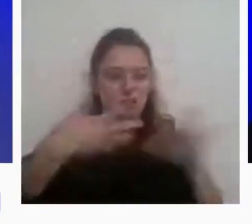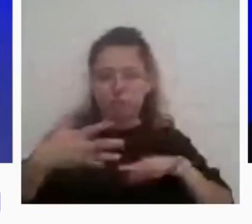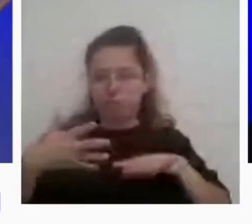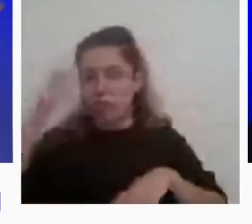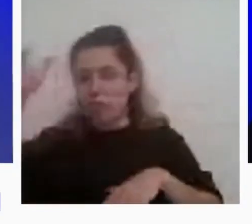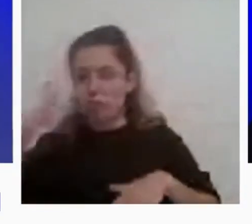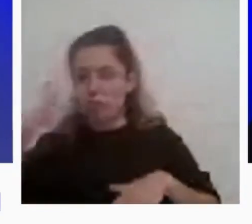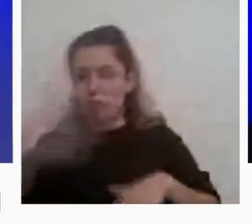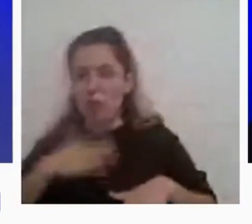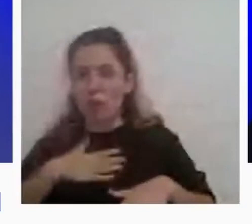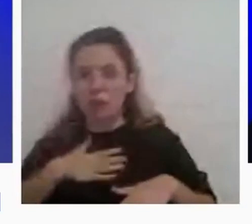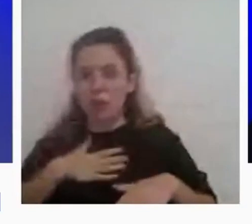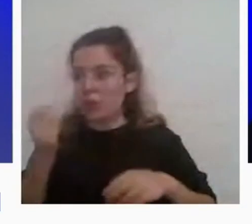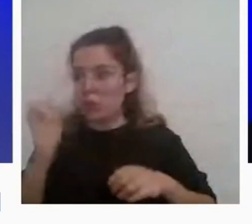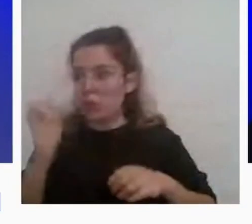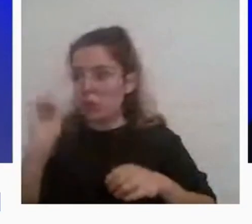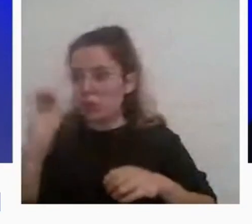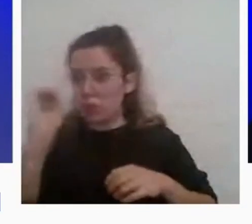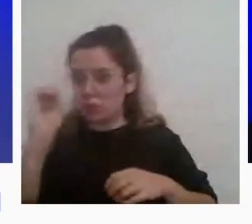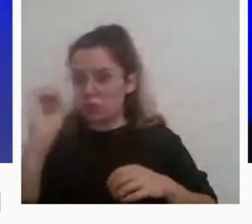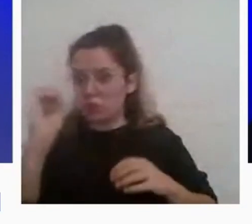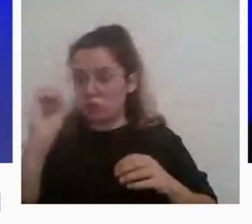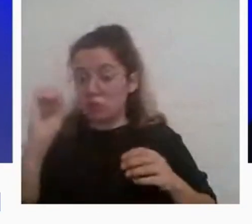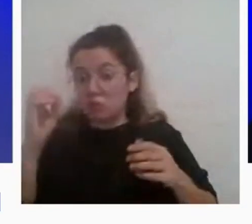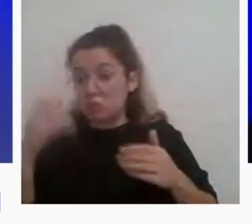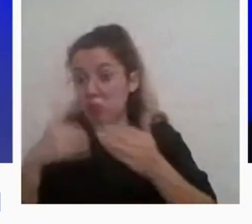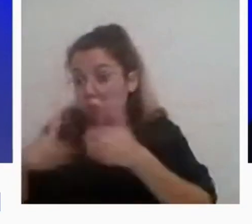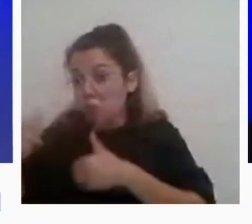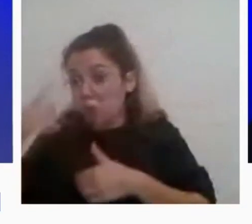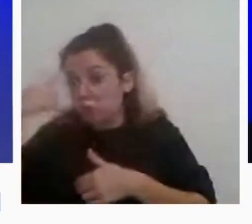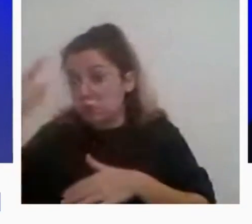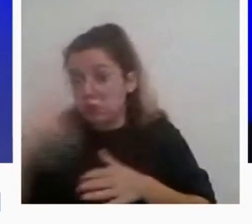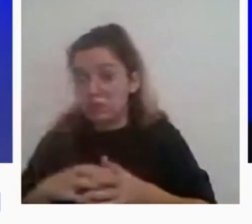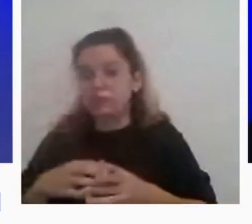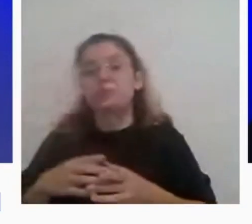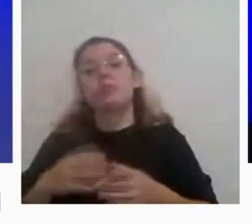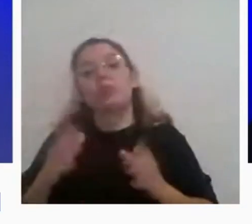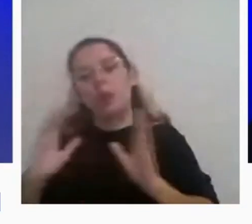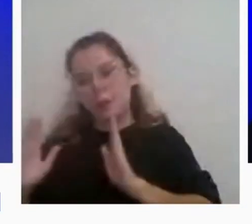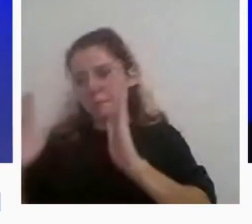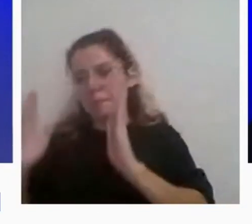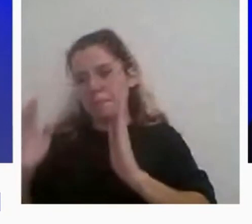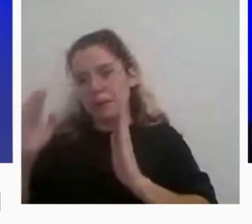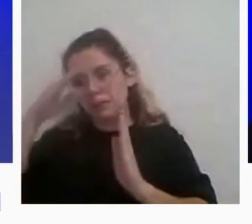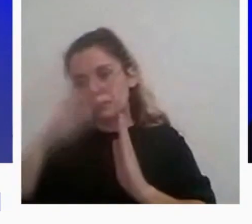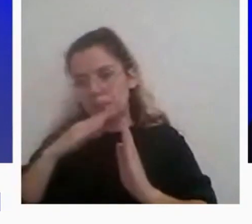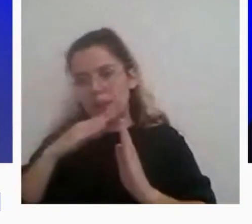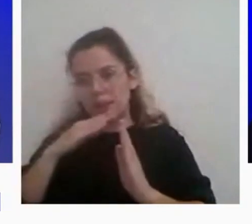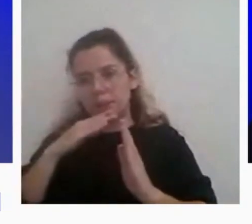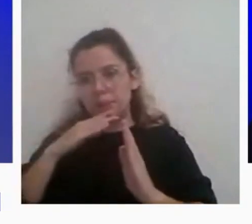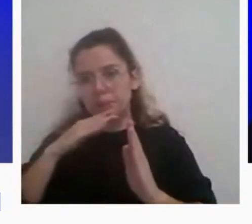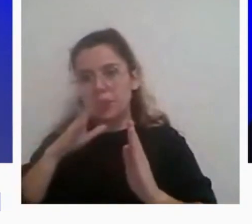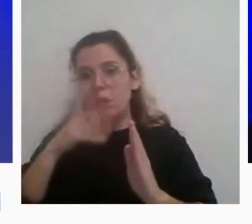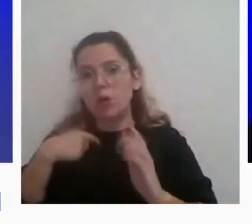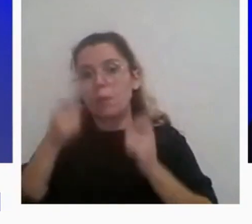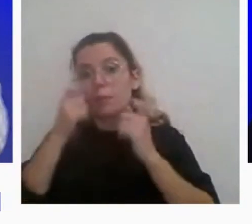nada, y ya veremos por dónde sale. Había una parte de padre, fue importante de que me di cuenta de que estaba perdiendo, de que había